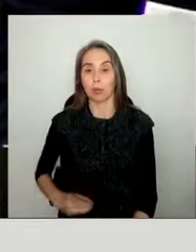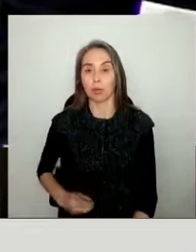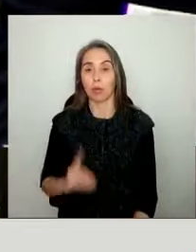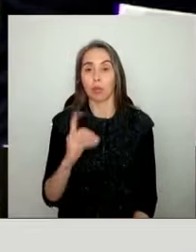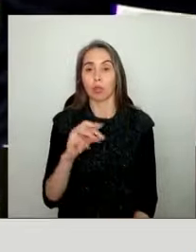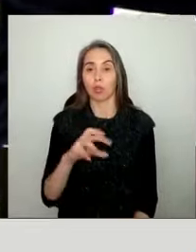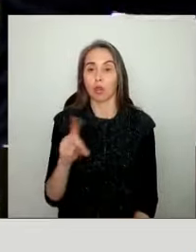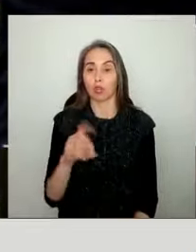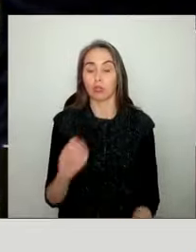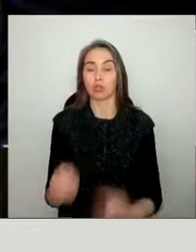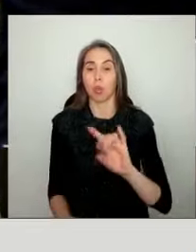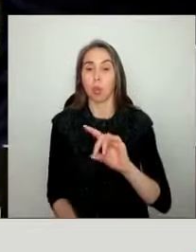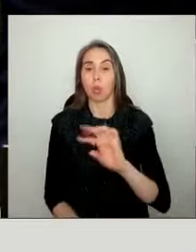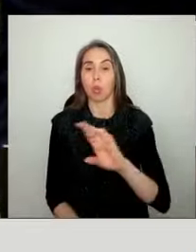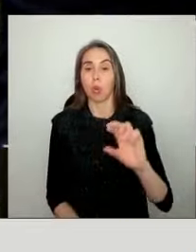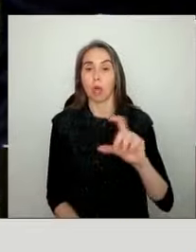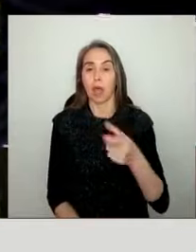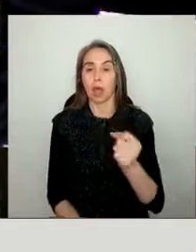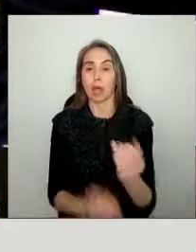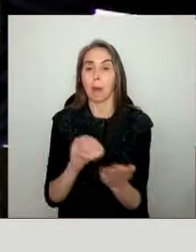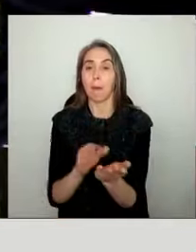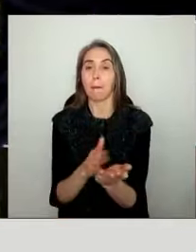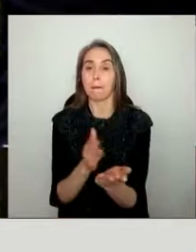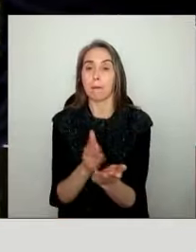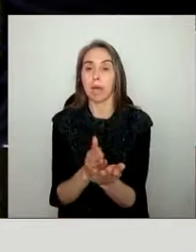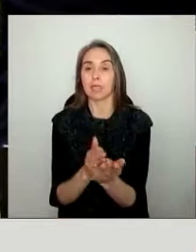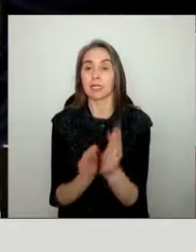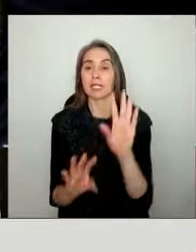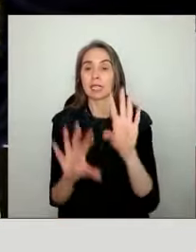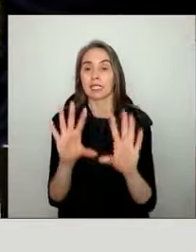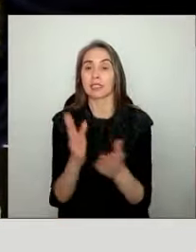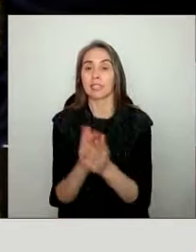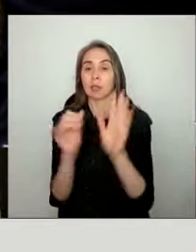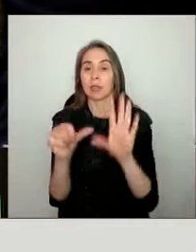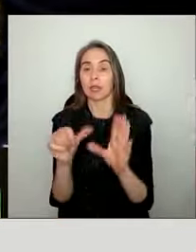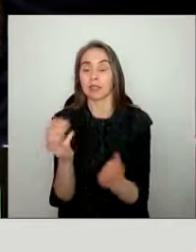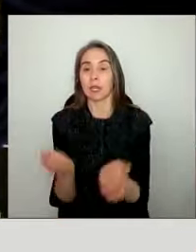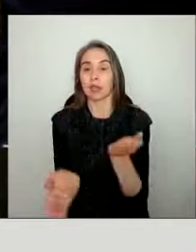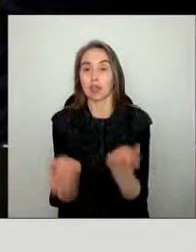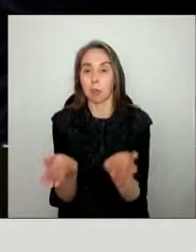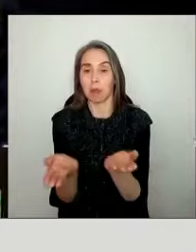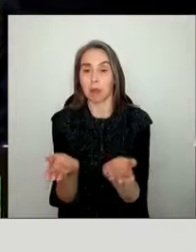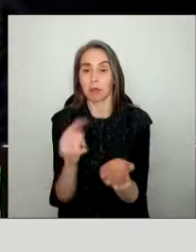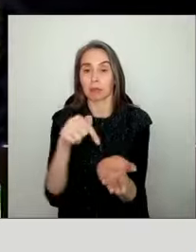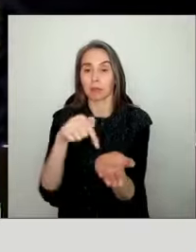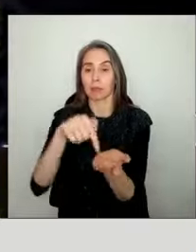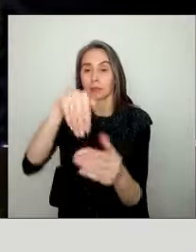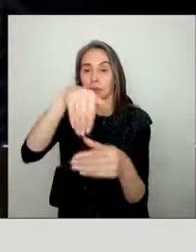yag y que constan en las páginas 15 a 16 del Comparado en